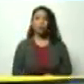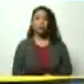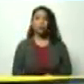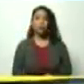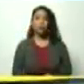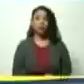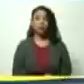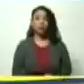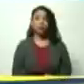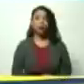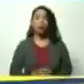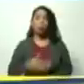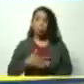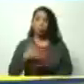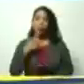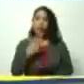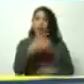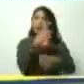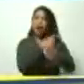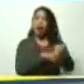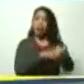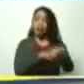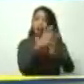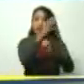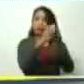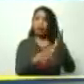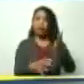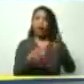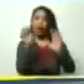la pudiéramos caracterizar como la etapa